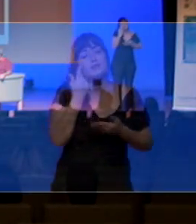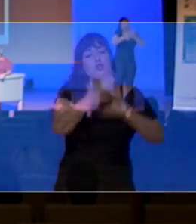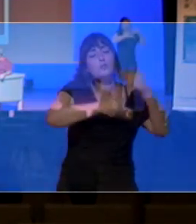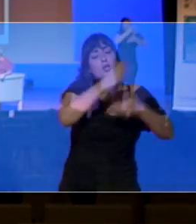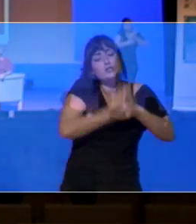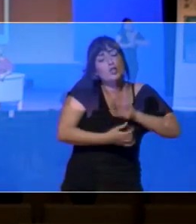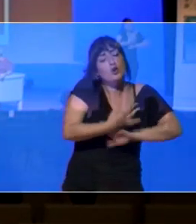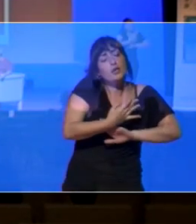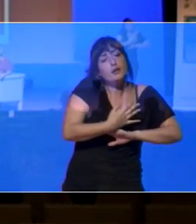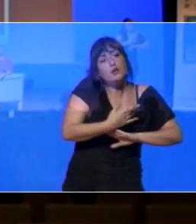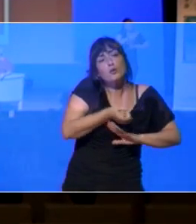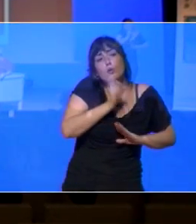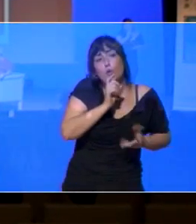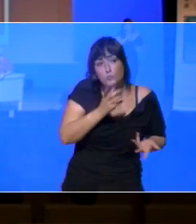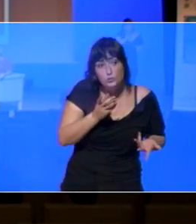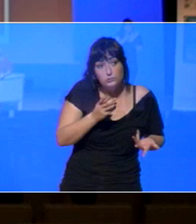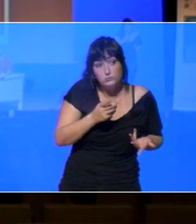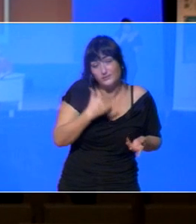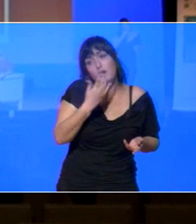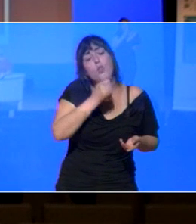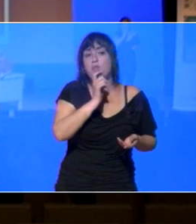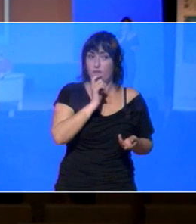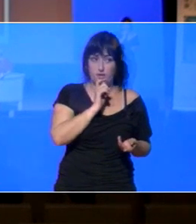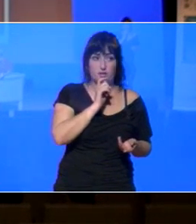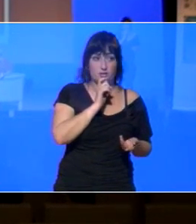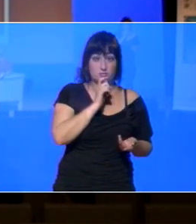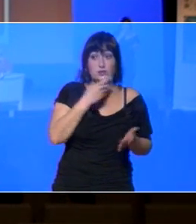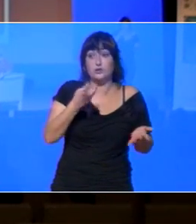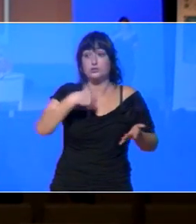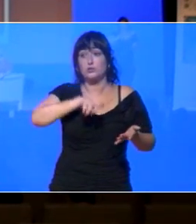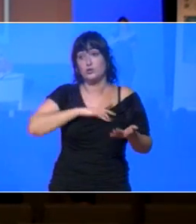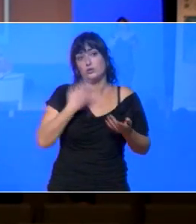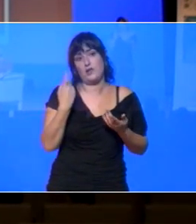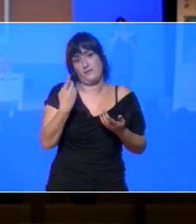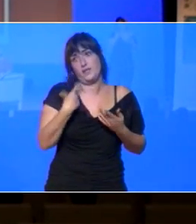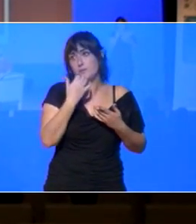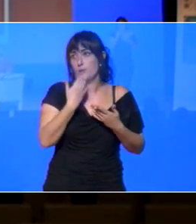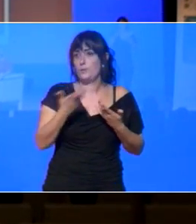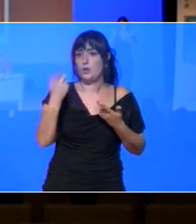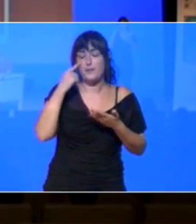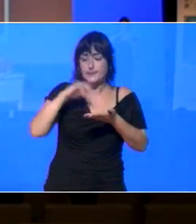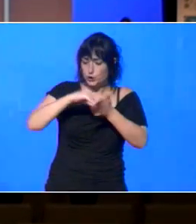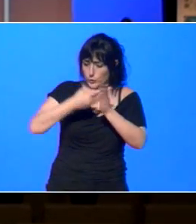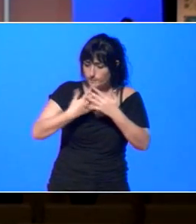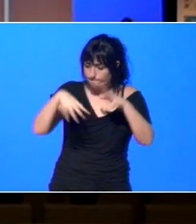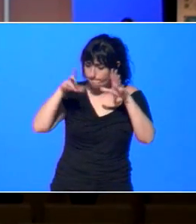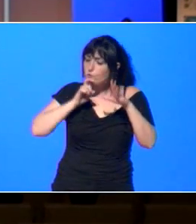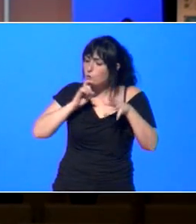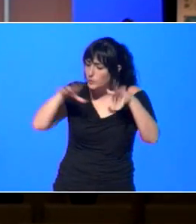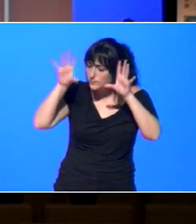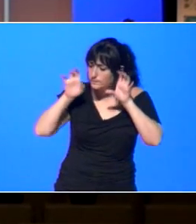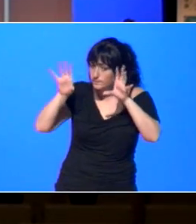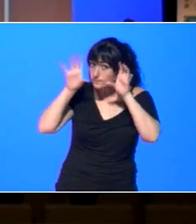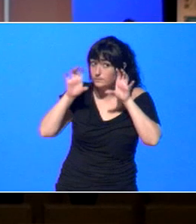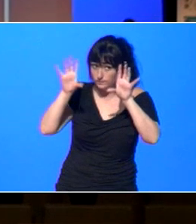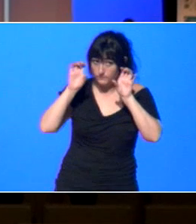de un proceso dilemático, difícil, para el cual, por lo tanto, tendremos que aprender a ver cómo se resuelven y se enfrenta uno